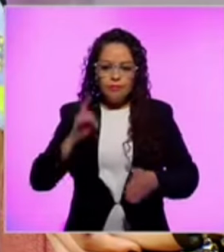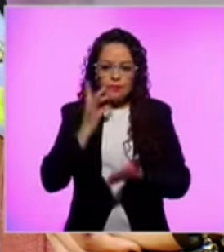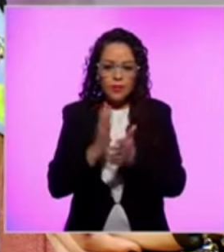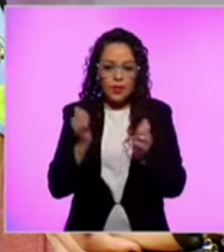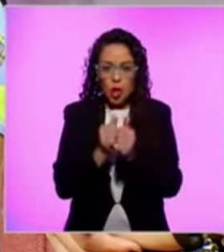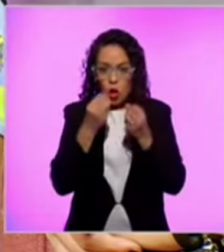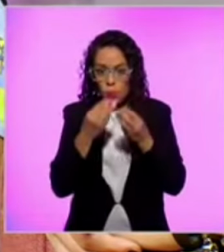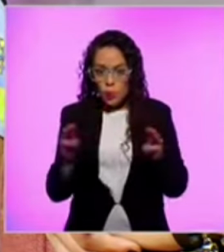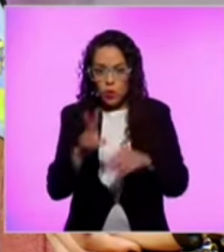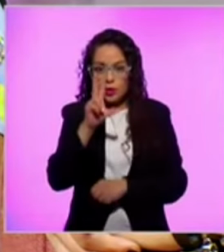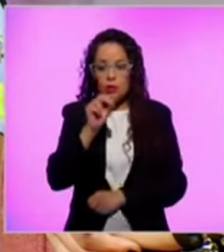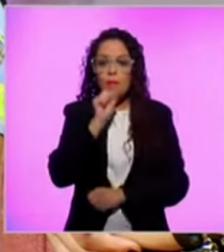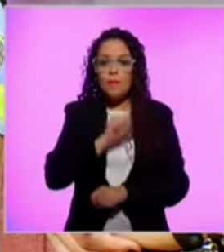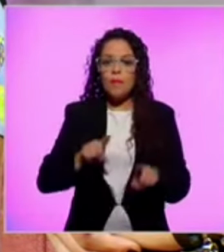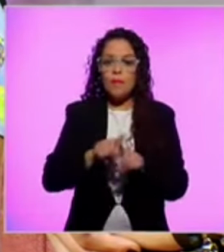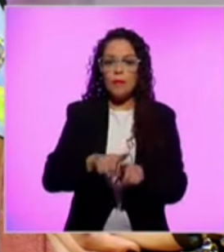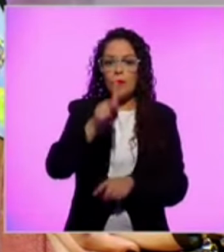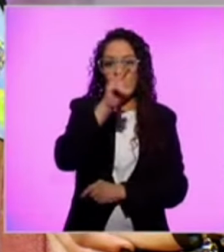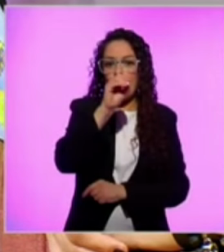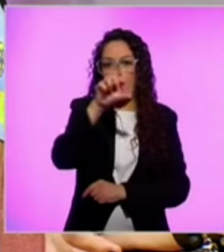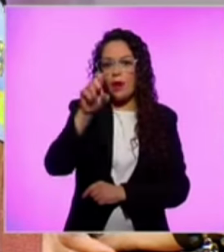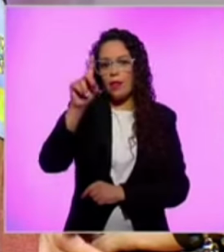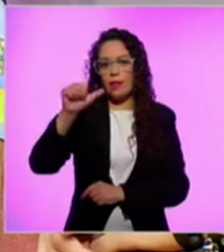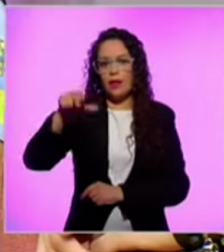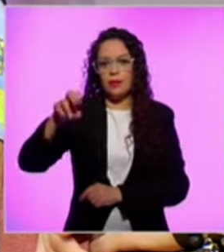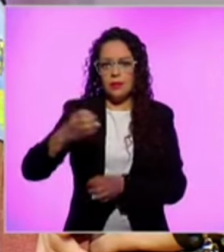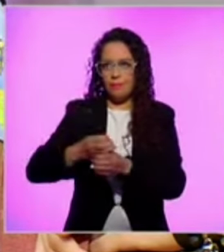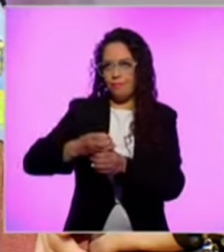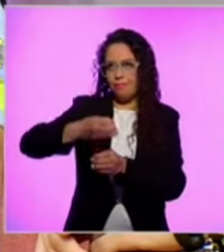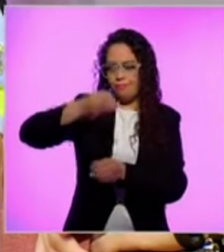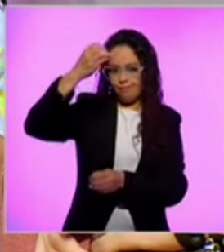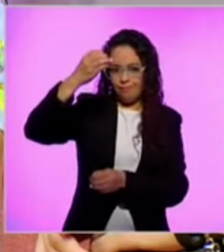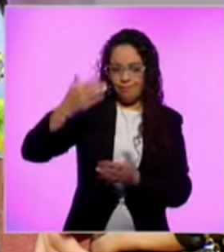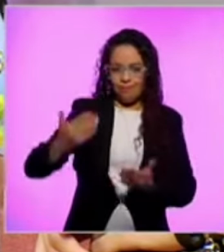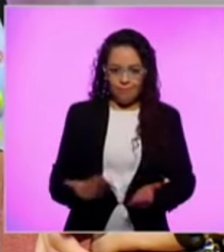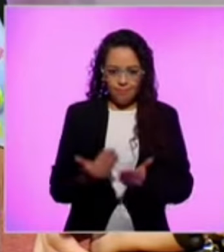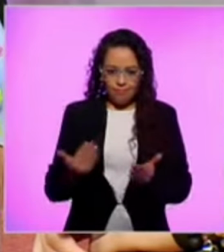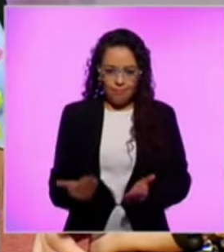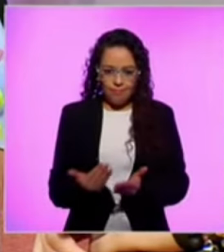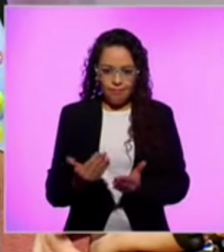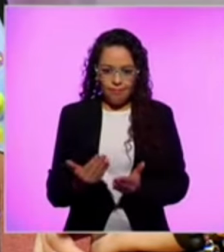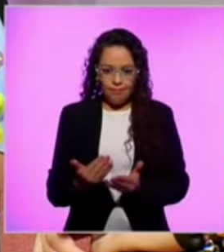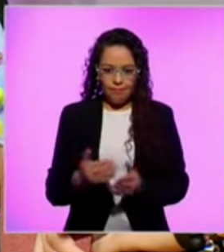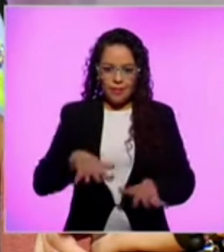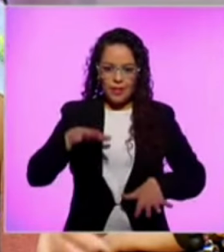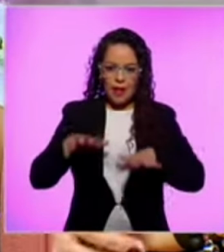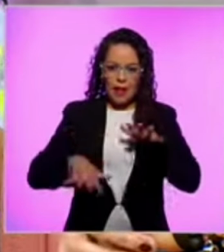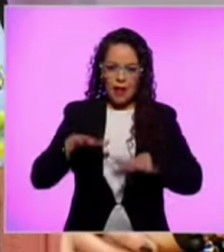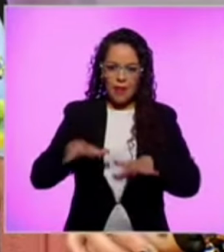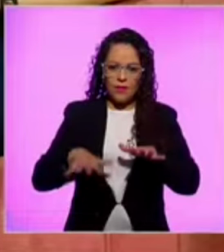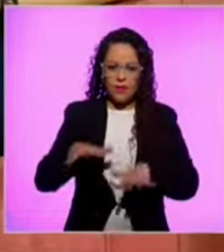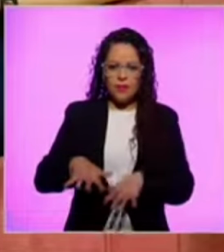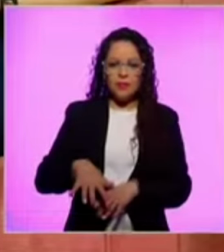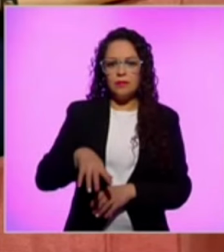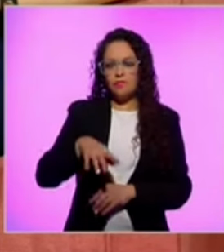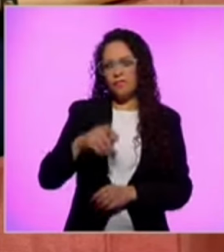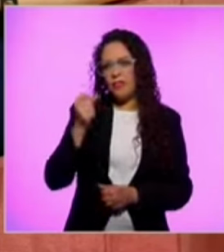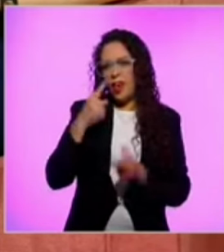sino con el pole dance, y que posiblemente solemos, pues a lo mejor de formas un poco ignorantes,